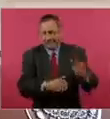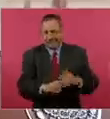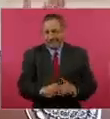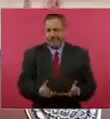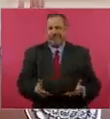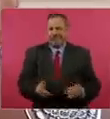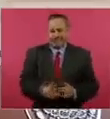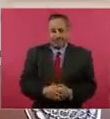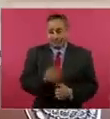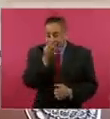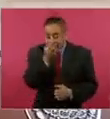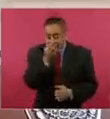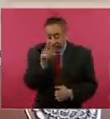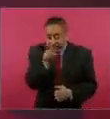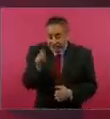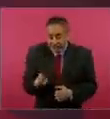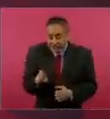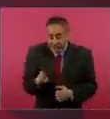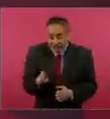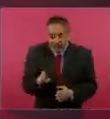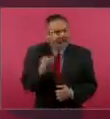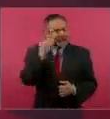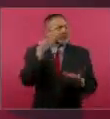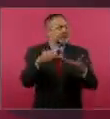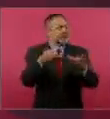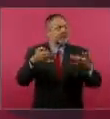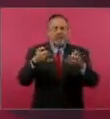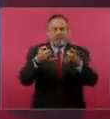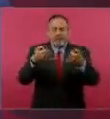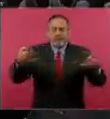Nada más Texas. ¿Cuánto tiene Texas?